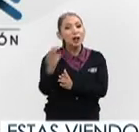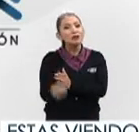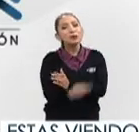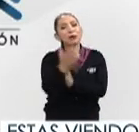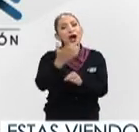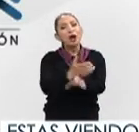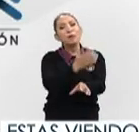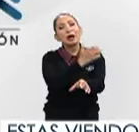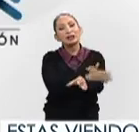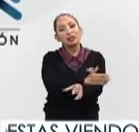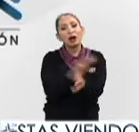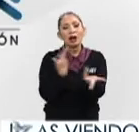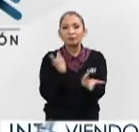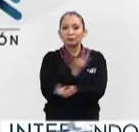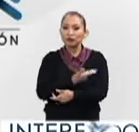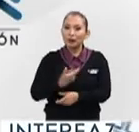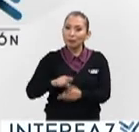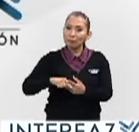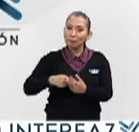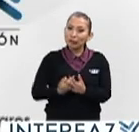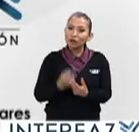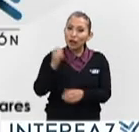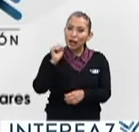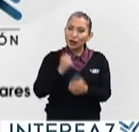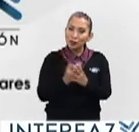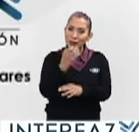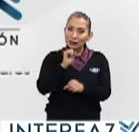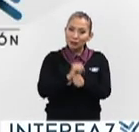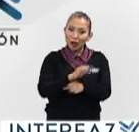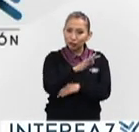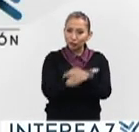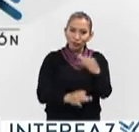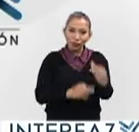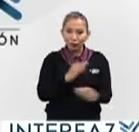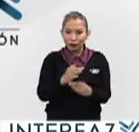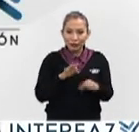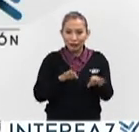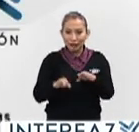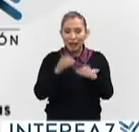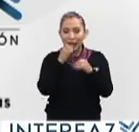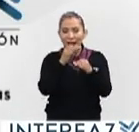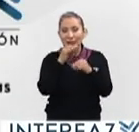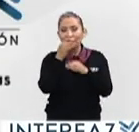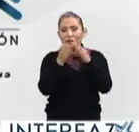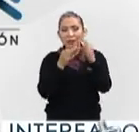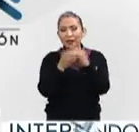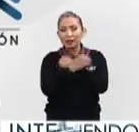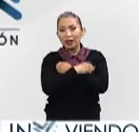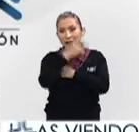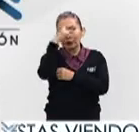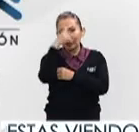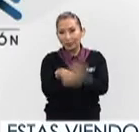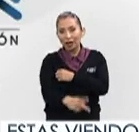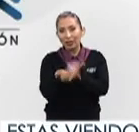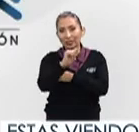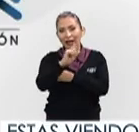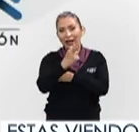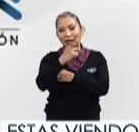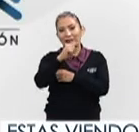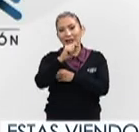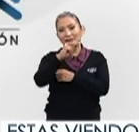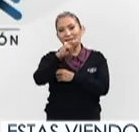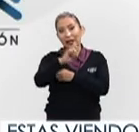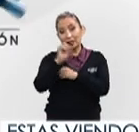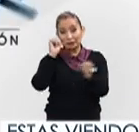ustedes por acompañarnos. Ha sido un placer iniciar una nueva semana con todos ustedes. Es un trabajo de la Agencia Informativa de Educación de México, de Televisión